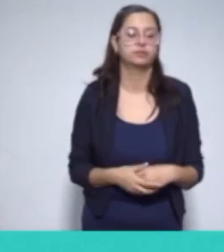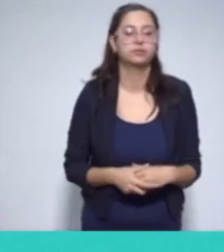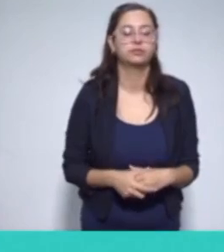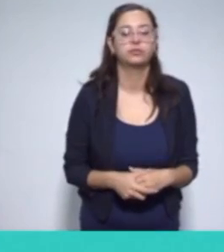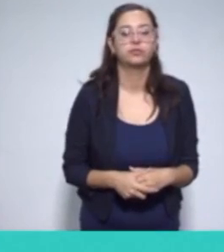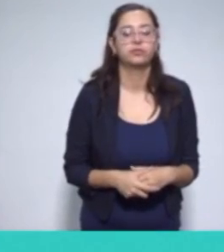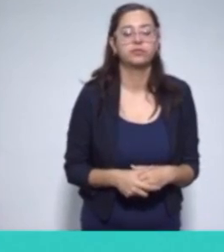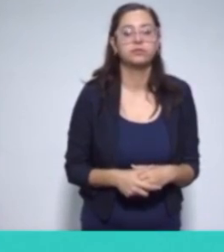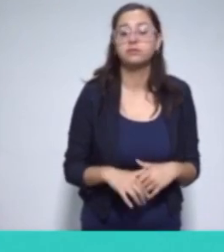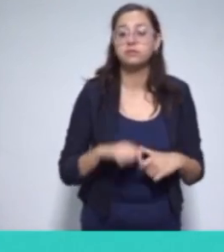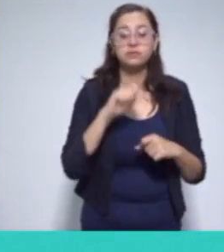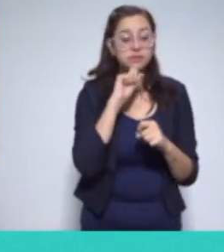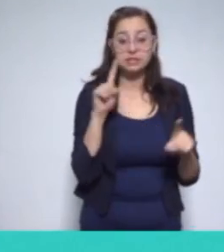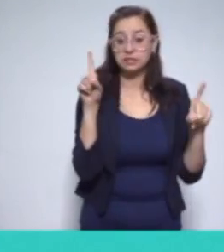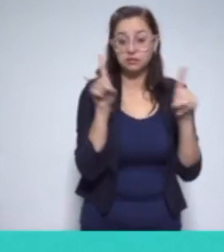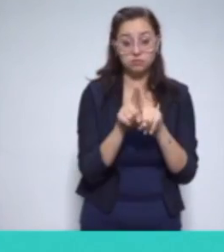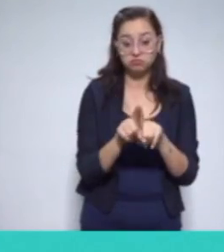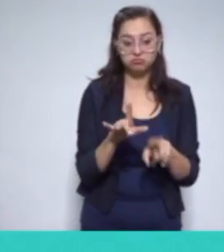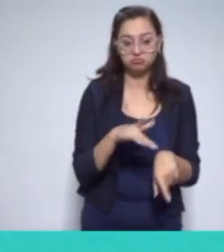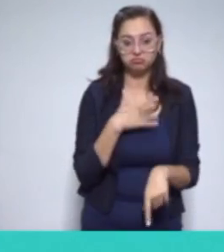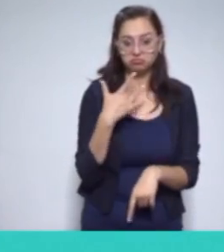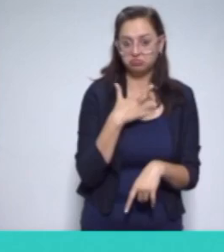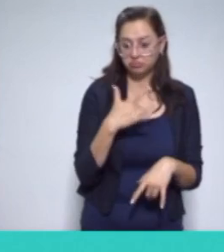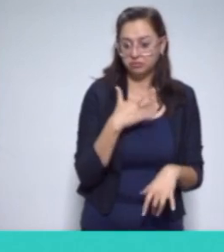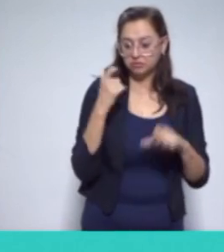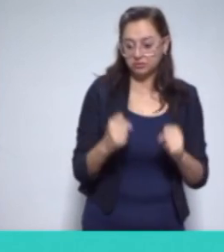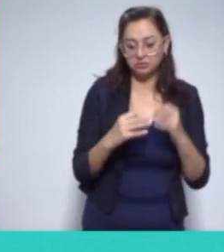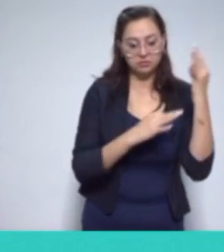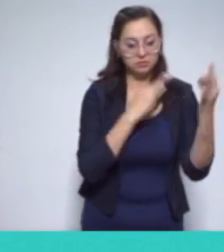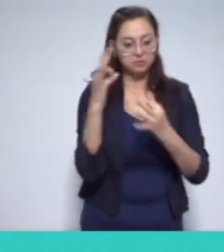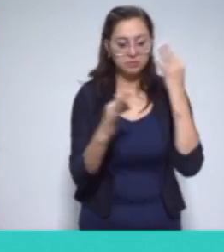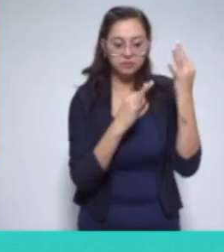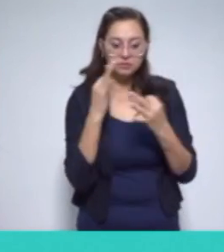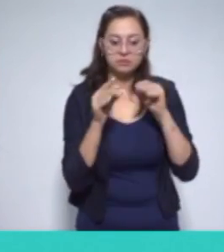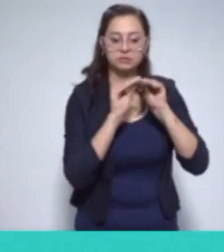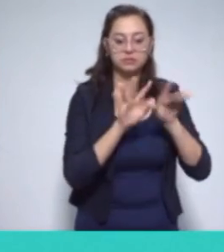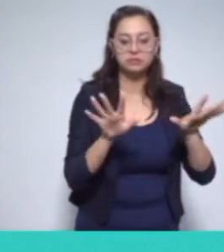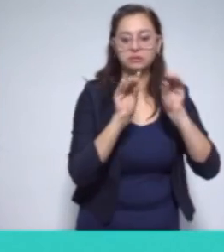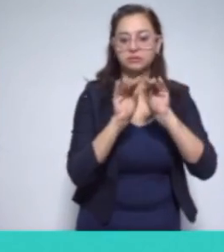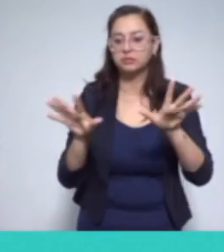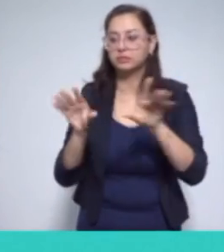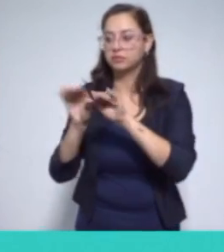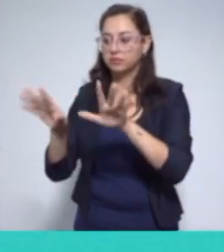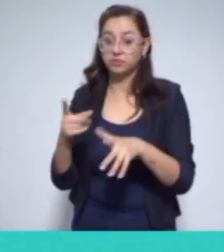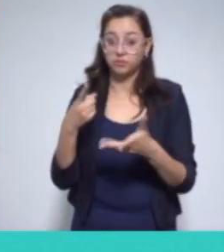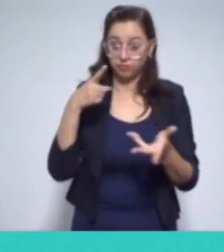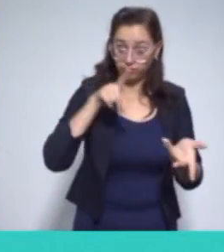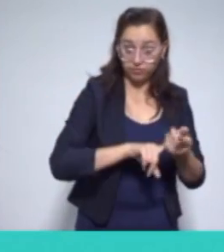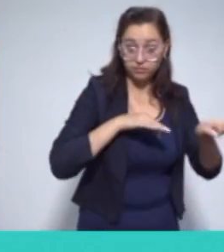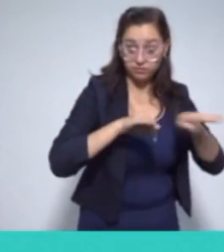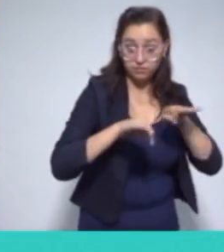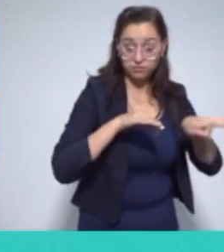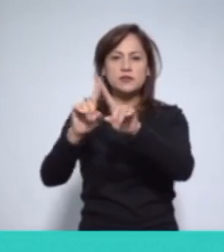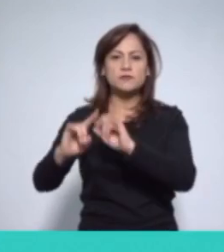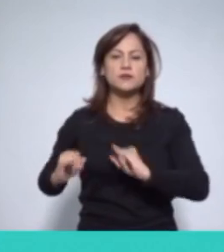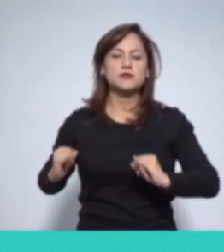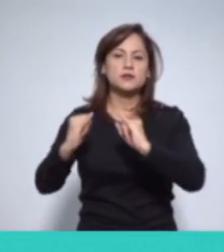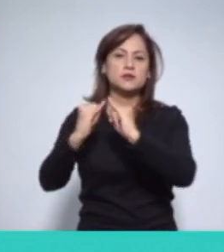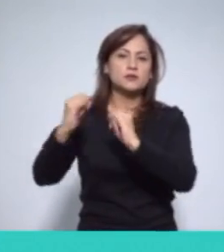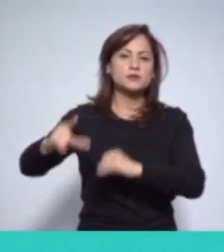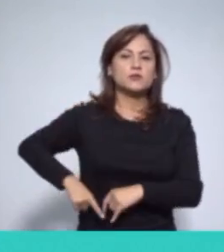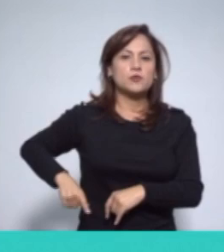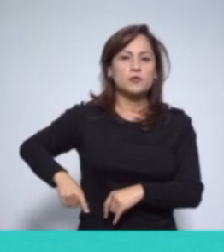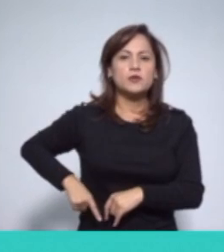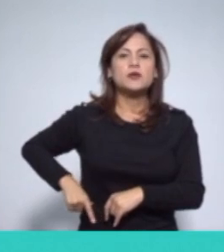mujeres en las entidades federativas y de la igualdad entre mujeres y hombres 2013-2018. Inconforme, el particular presentó un recurso de revisión ante